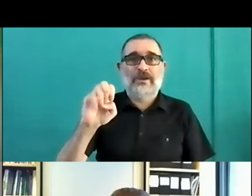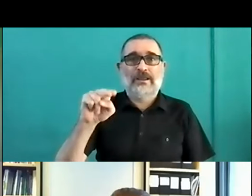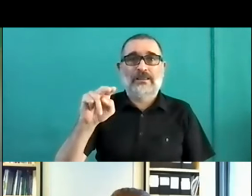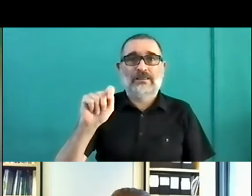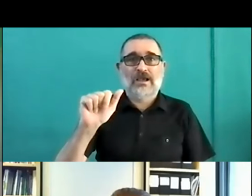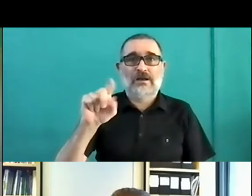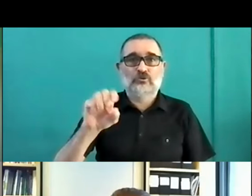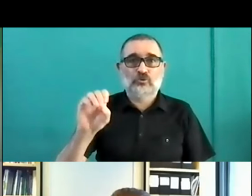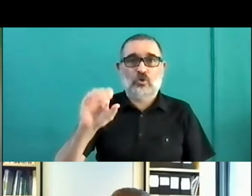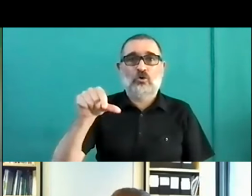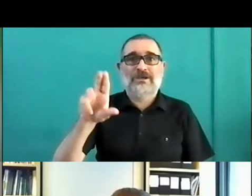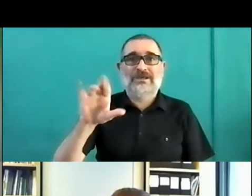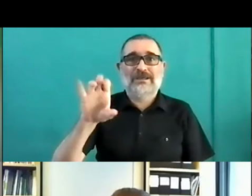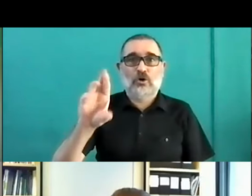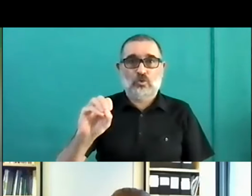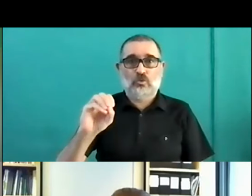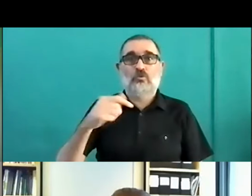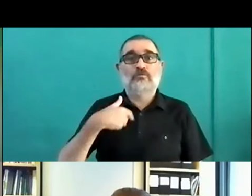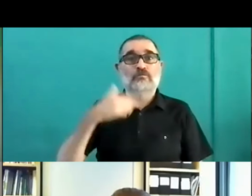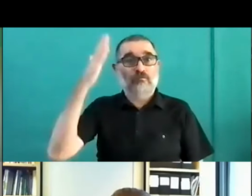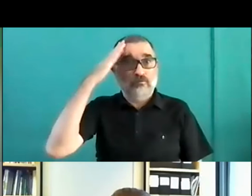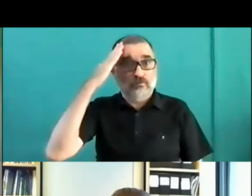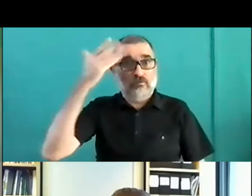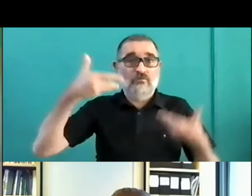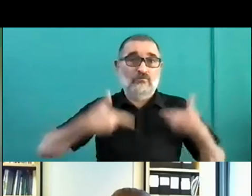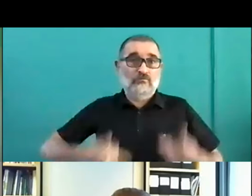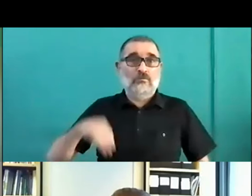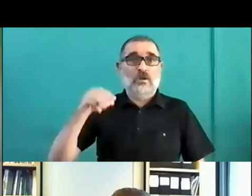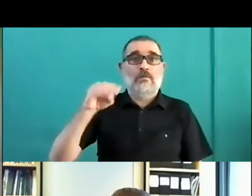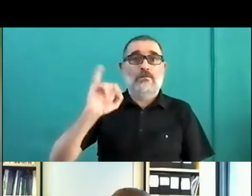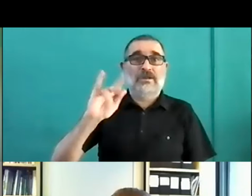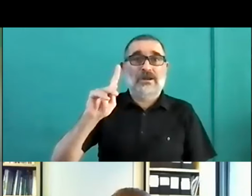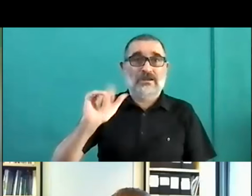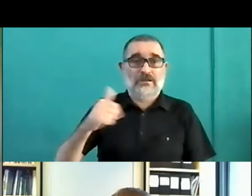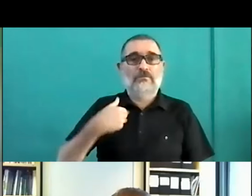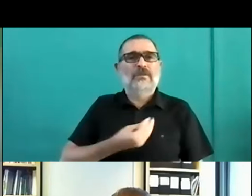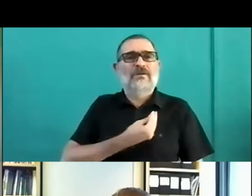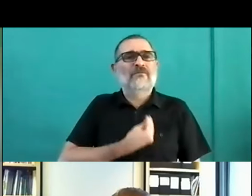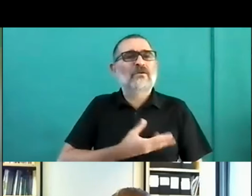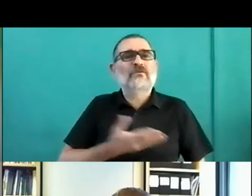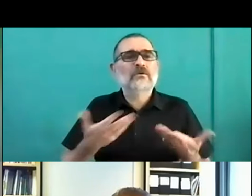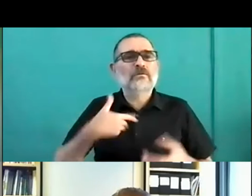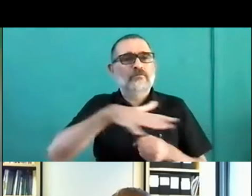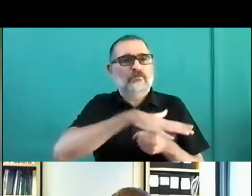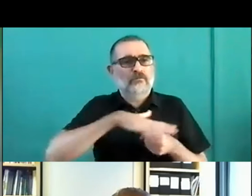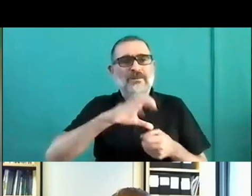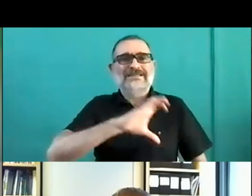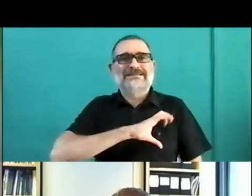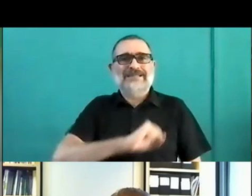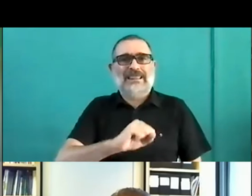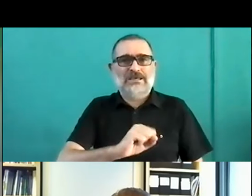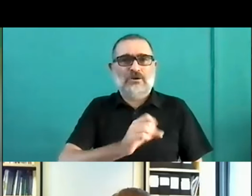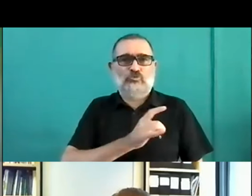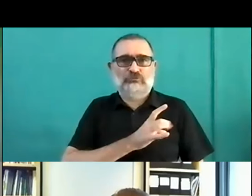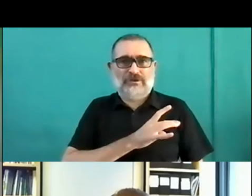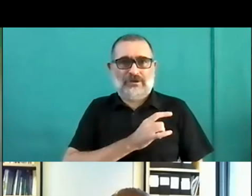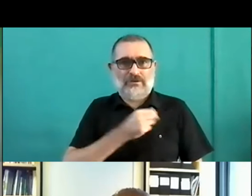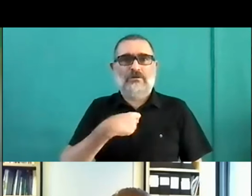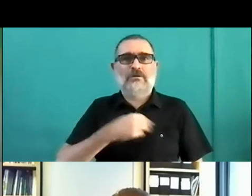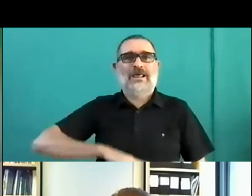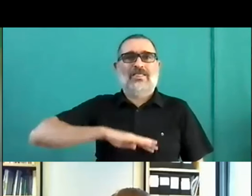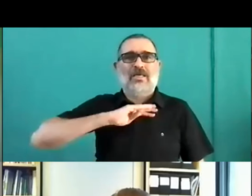todo fármaco y tratamiento. Mi condición no me permite estar sola, ya que tengo crisis de día,